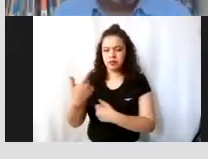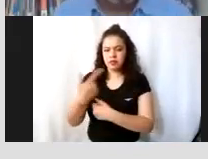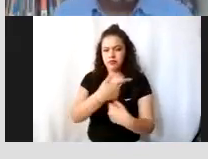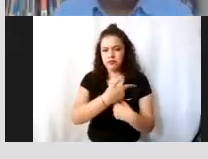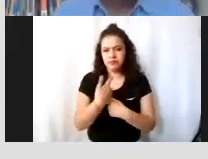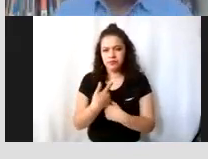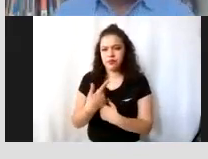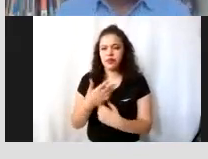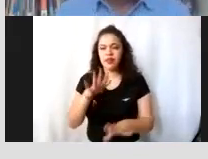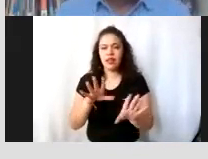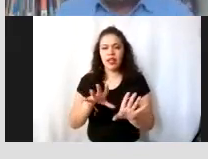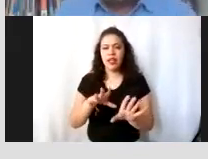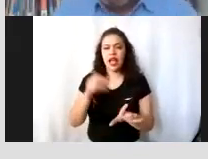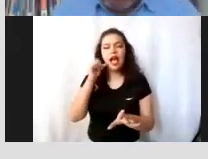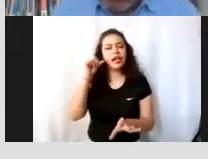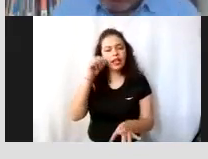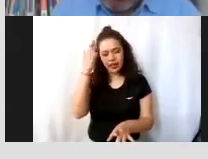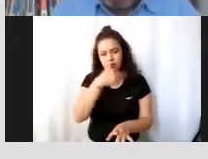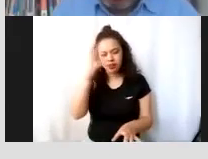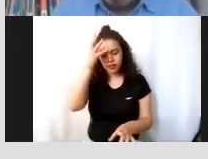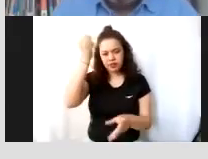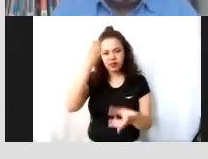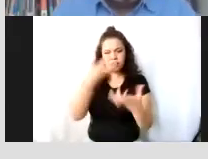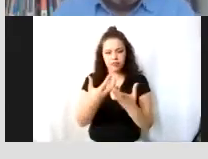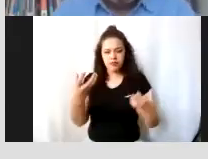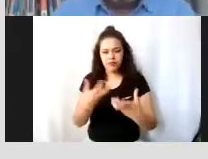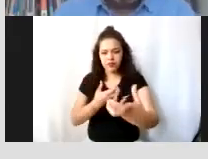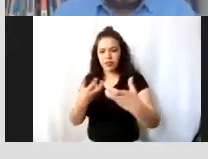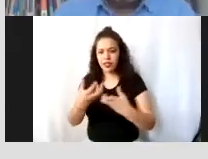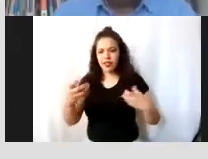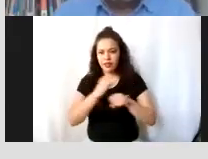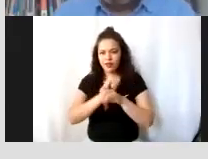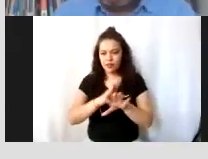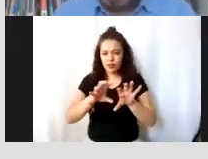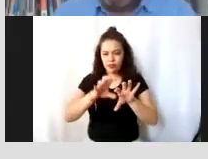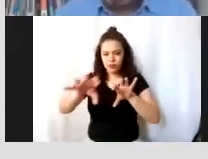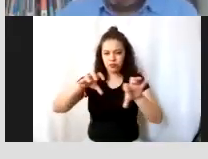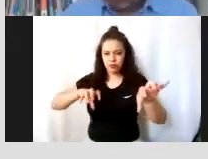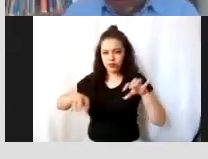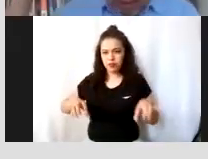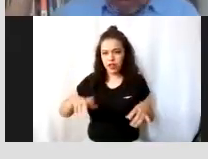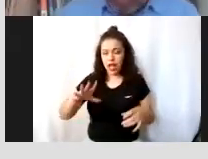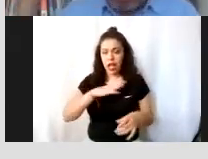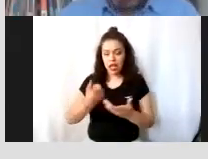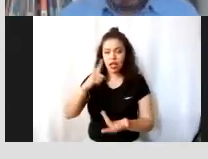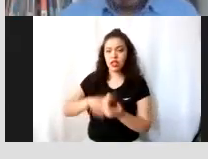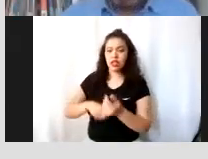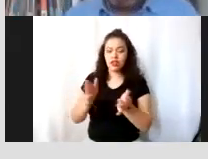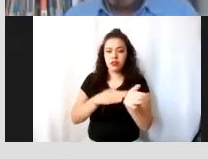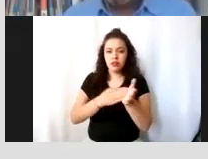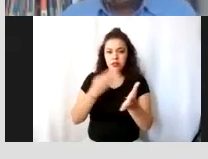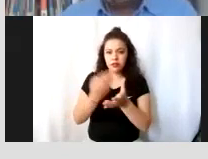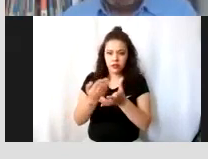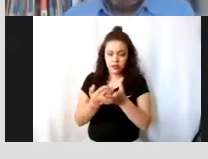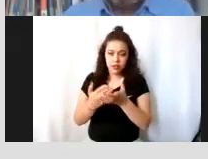de disociación, el concepto de disociación, pero es así, o sea, ¿tienen en sus expedientes prácticamente todo tipo de